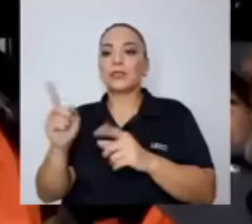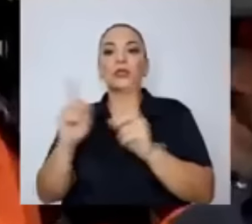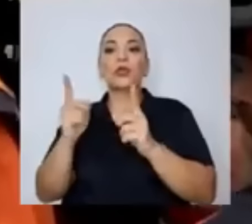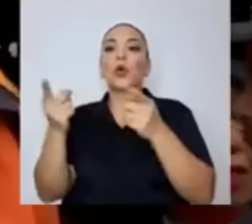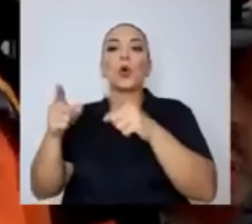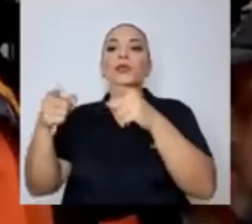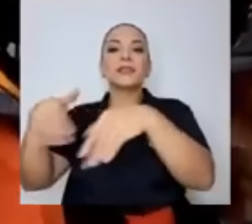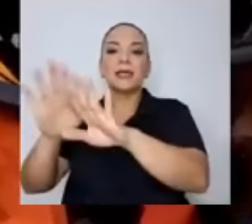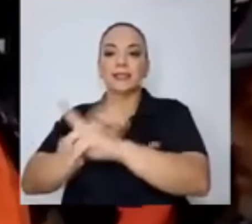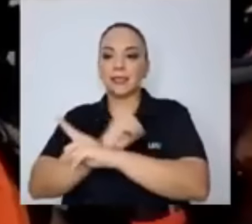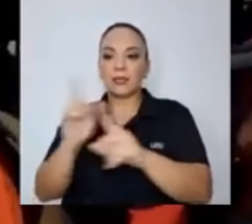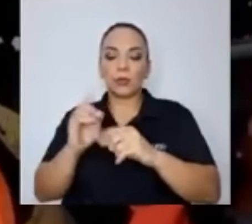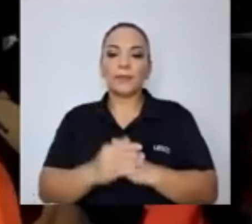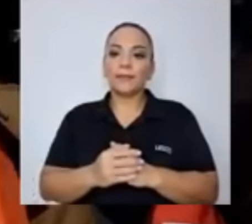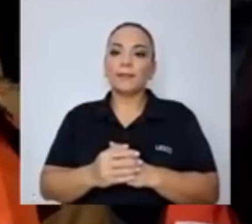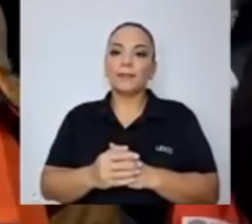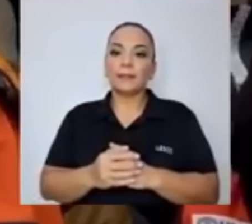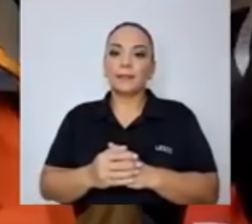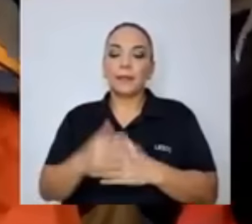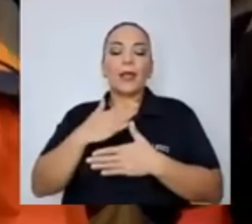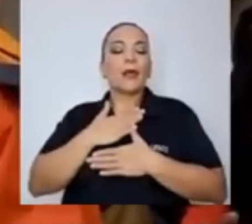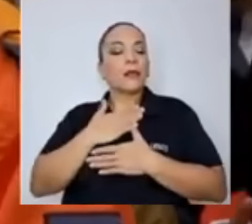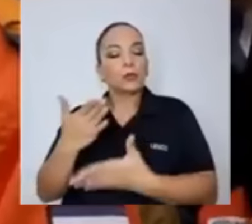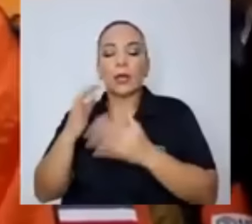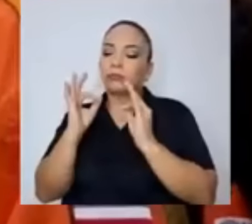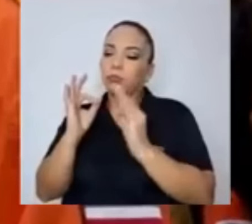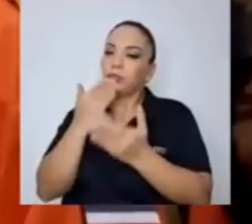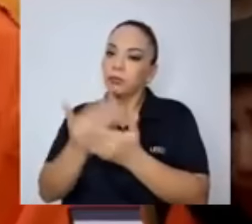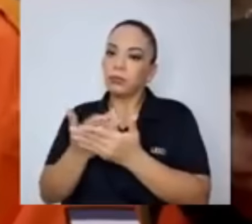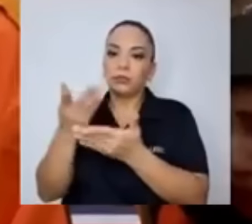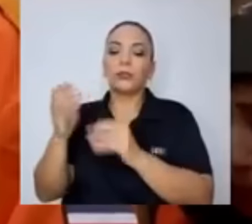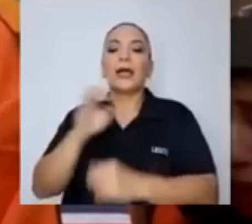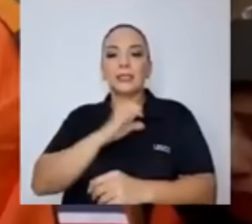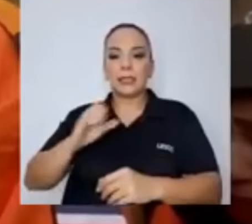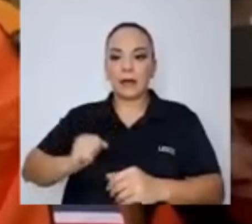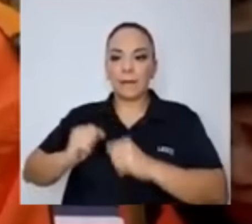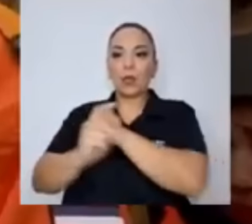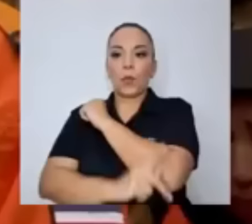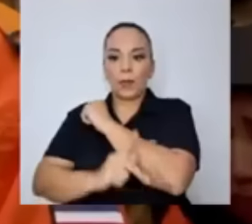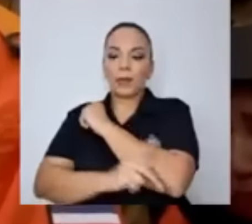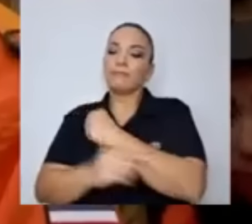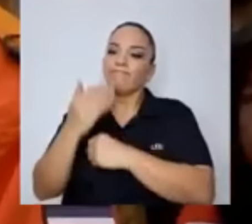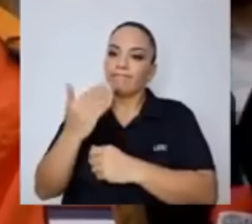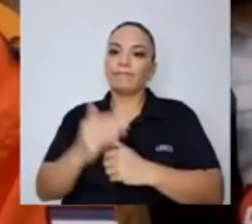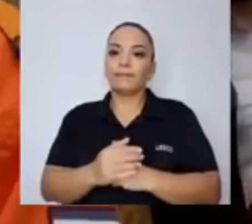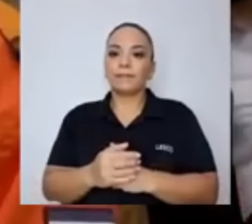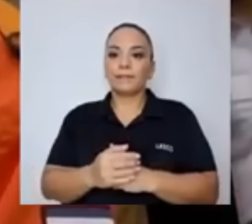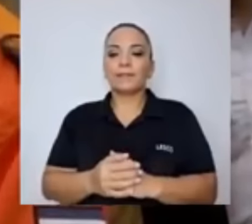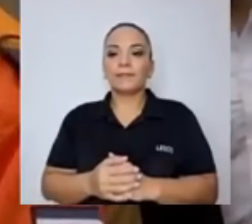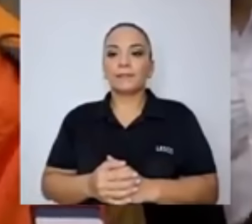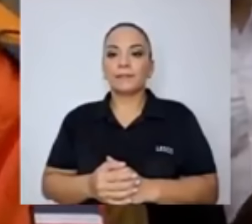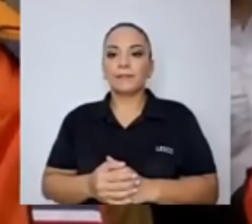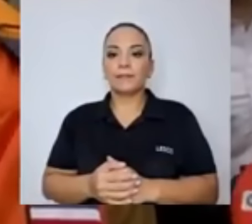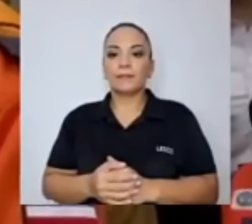coincidencia. La generosidad de El Salvador se dio mientras yo atendía